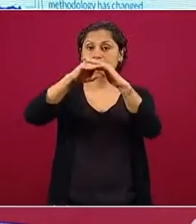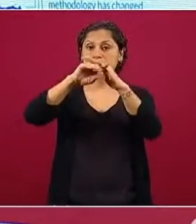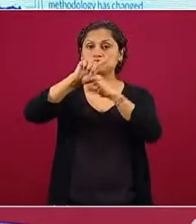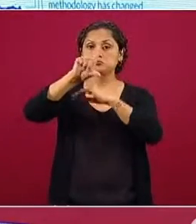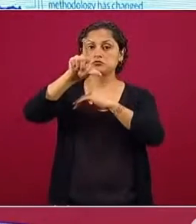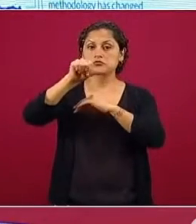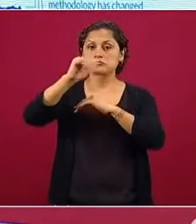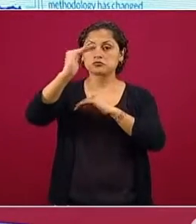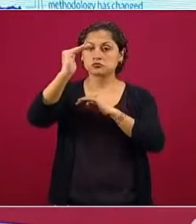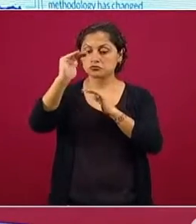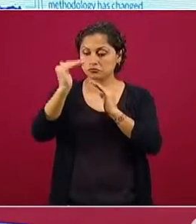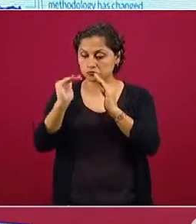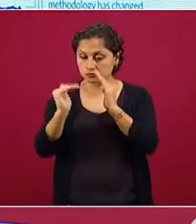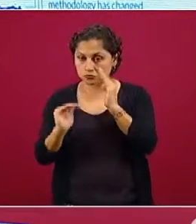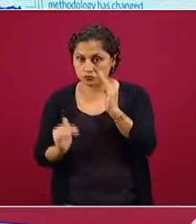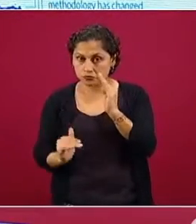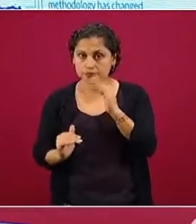España